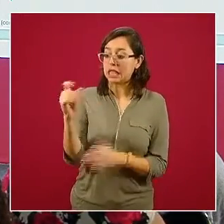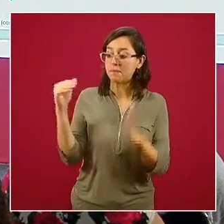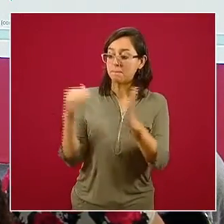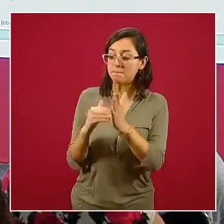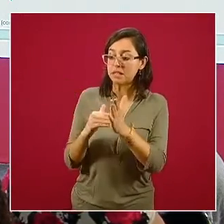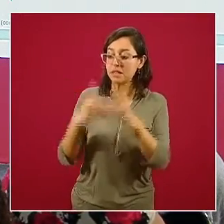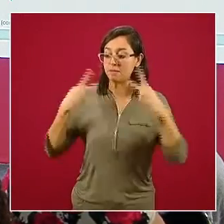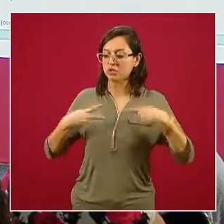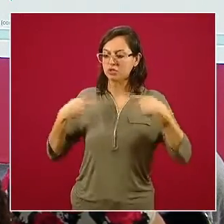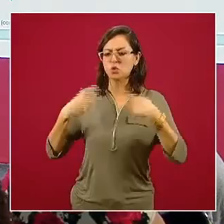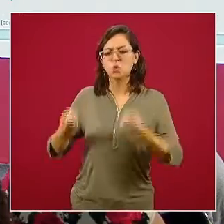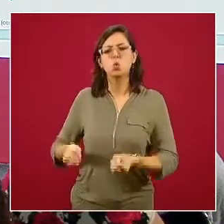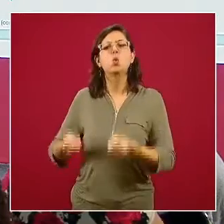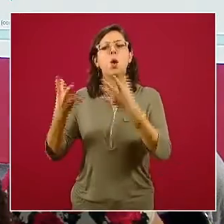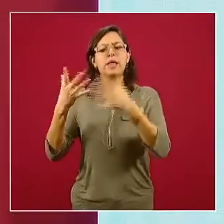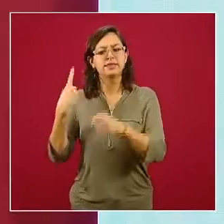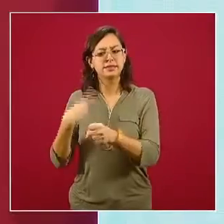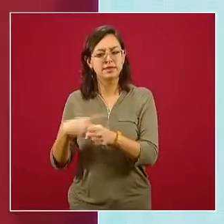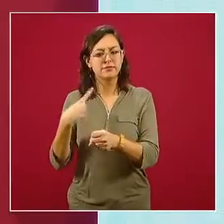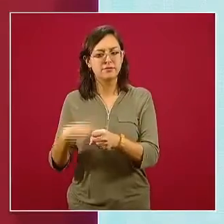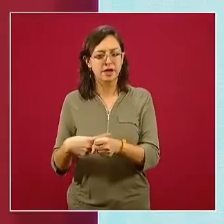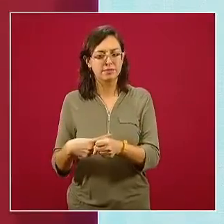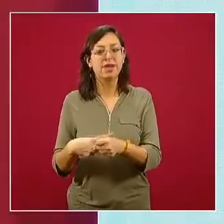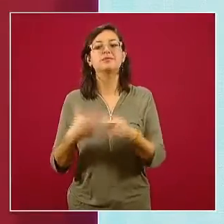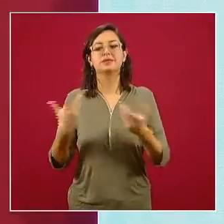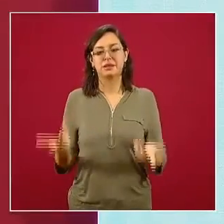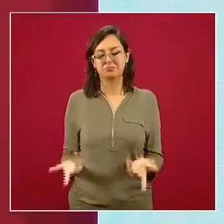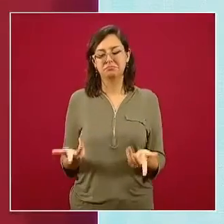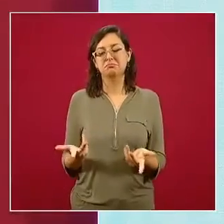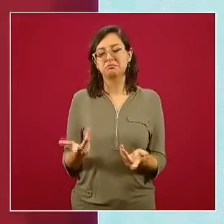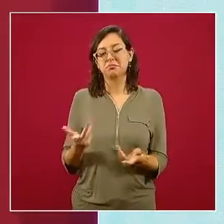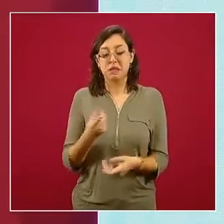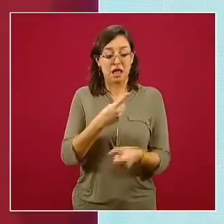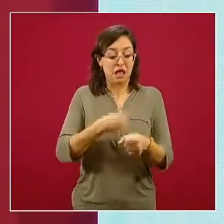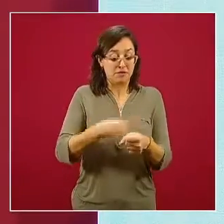casos nuevos divididos entre la población